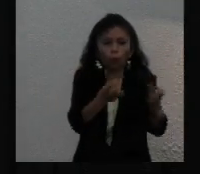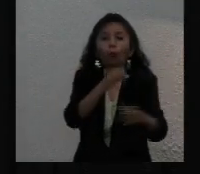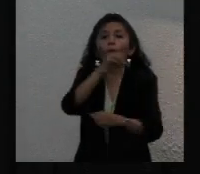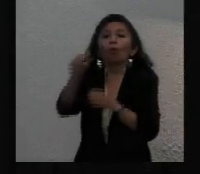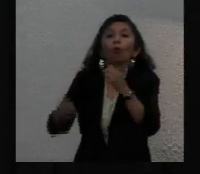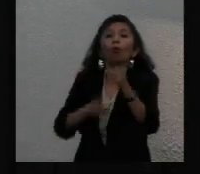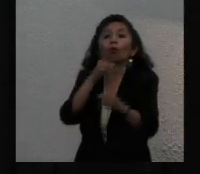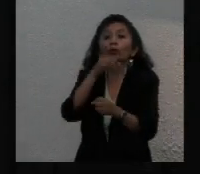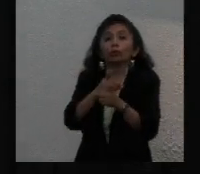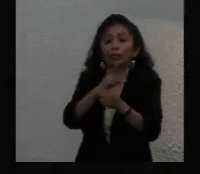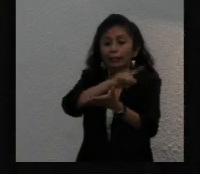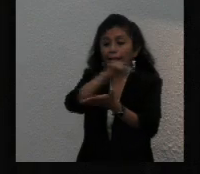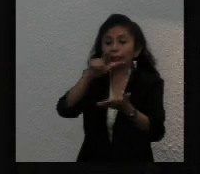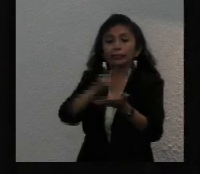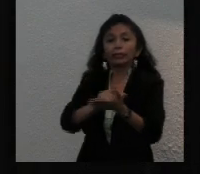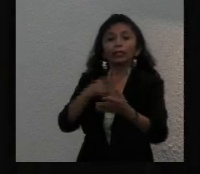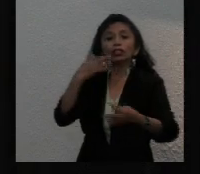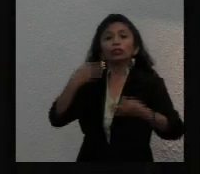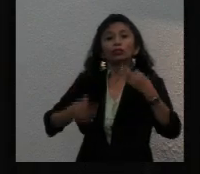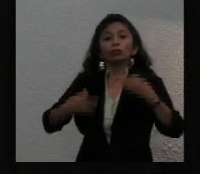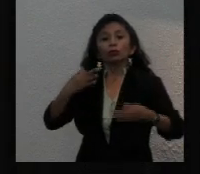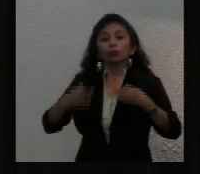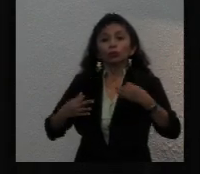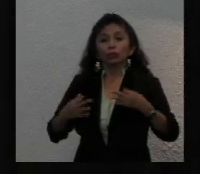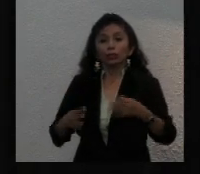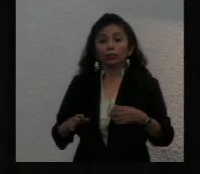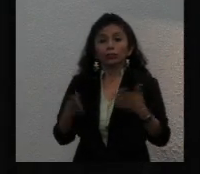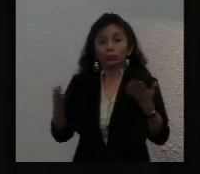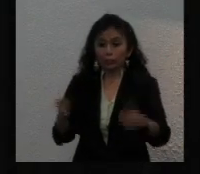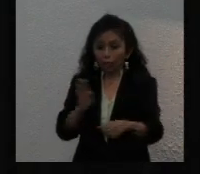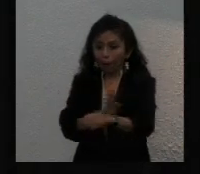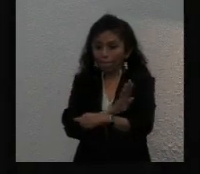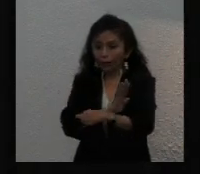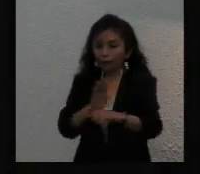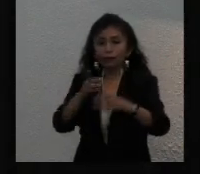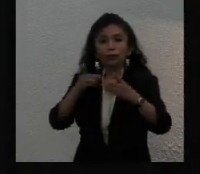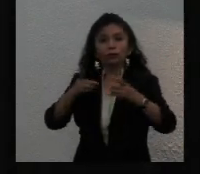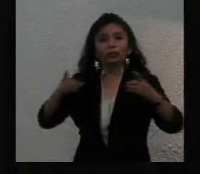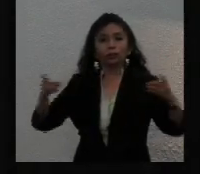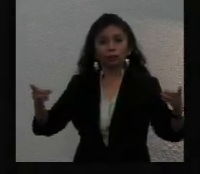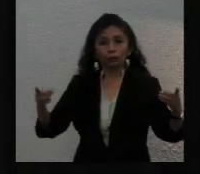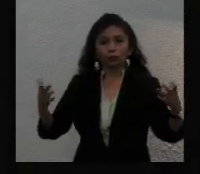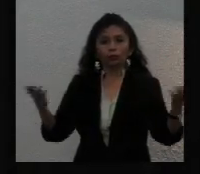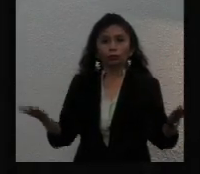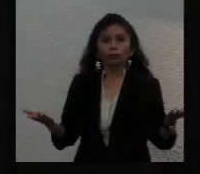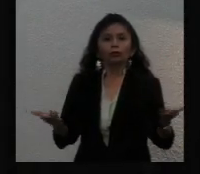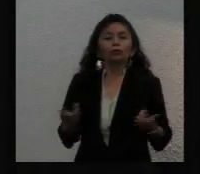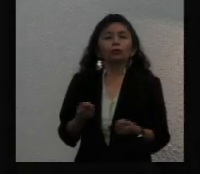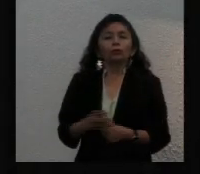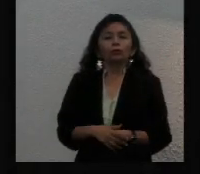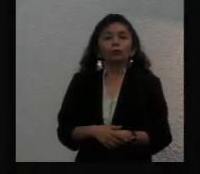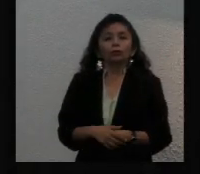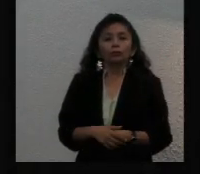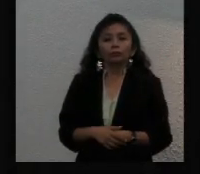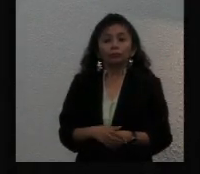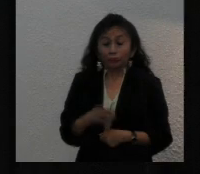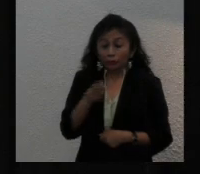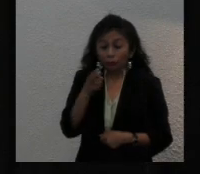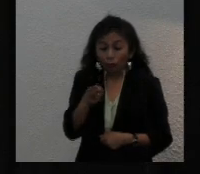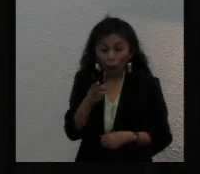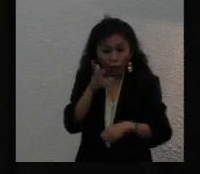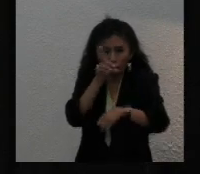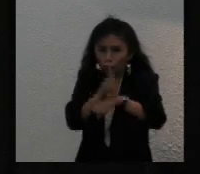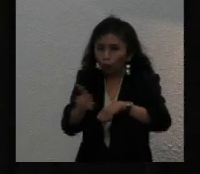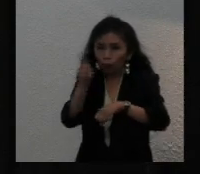oportunidades, leyes justas que garanticen el crecimiento y desarrollo. Aspectos por los que día a